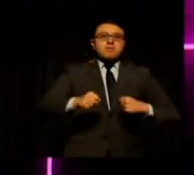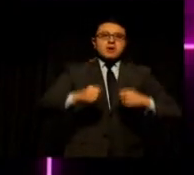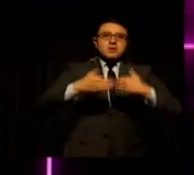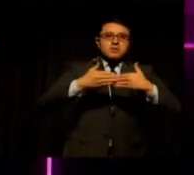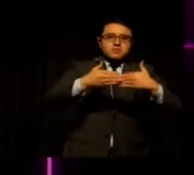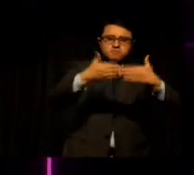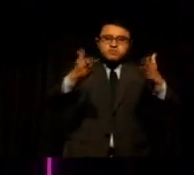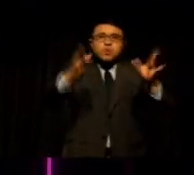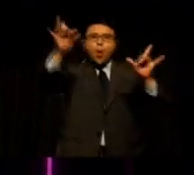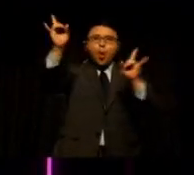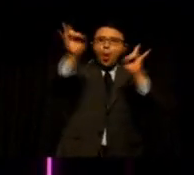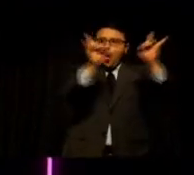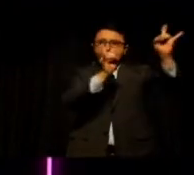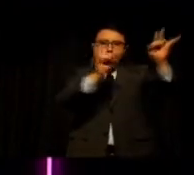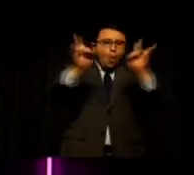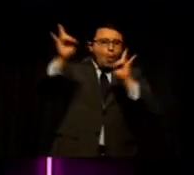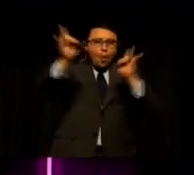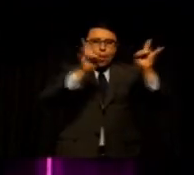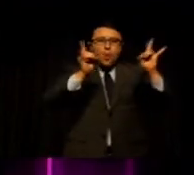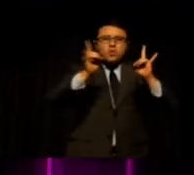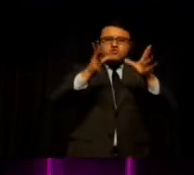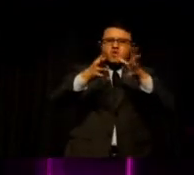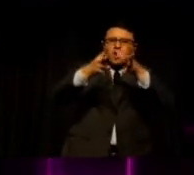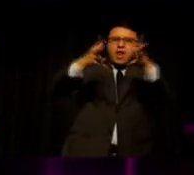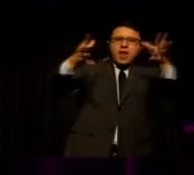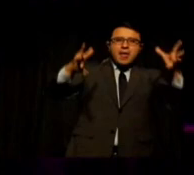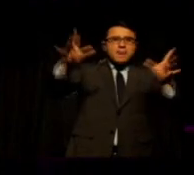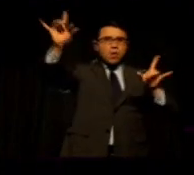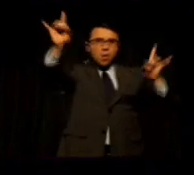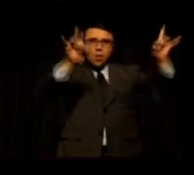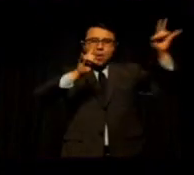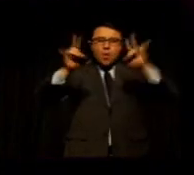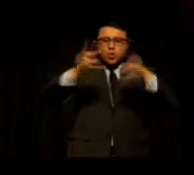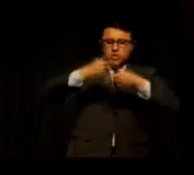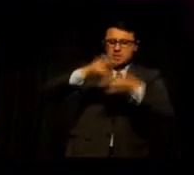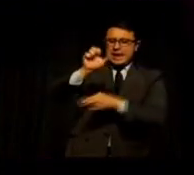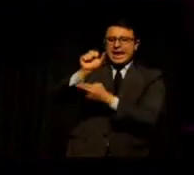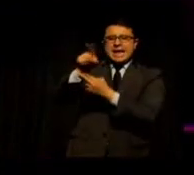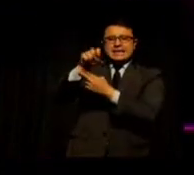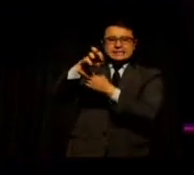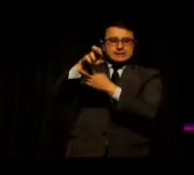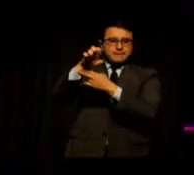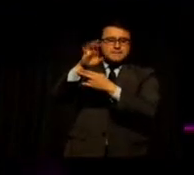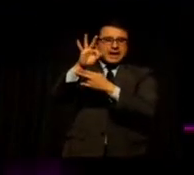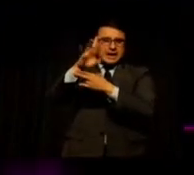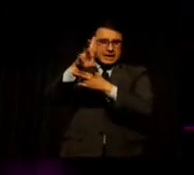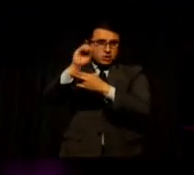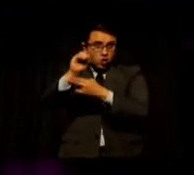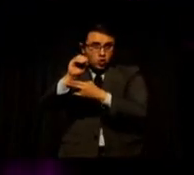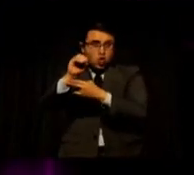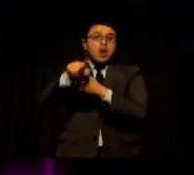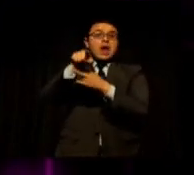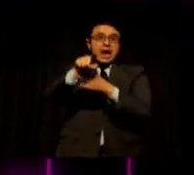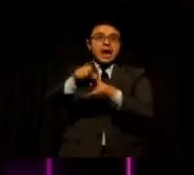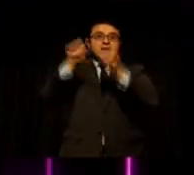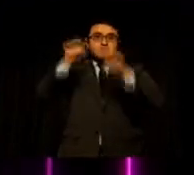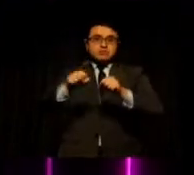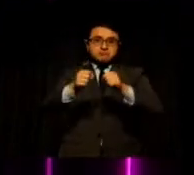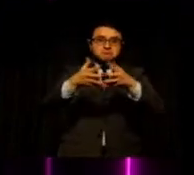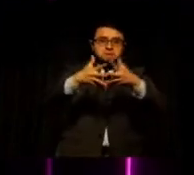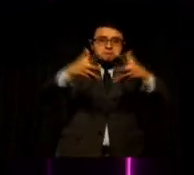de espectro de bandas altas y de bandas bajas y que esto apuntarle ese camino de la inversión